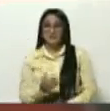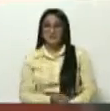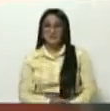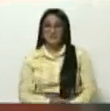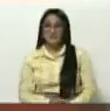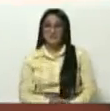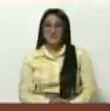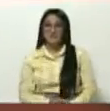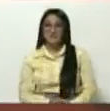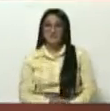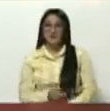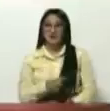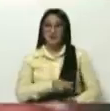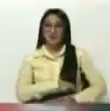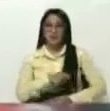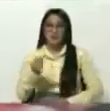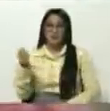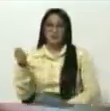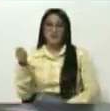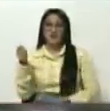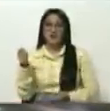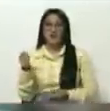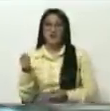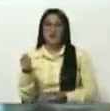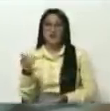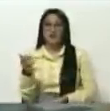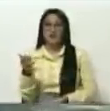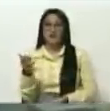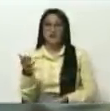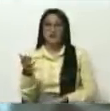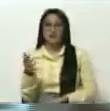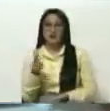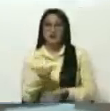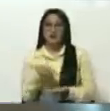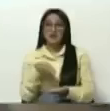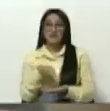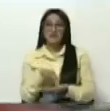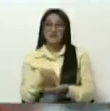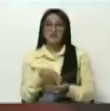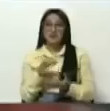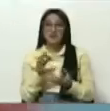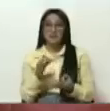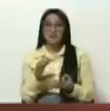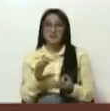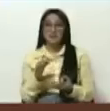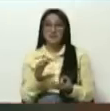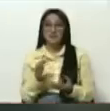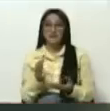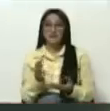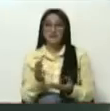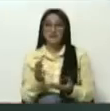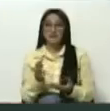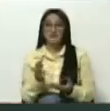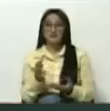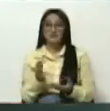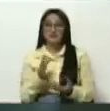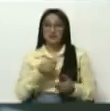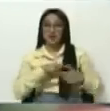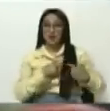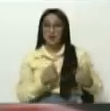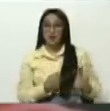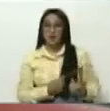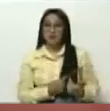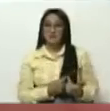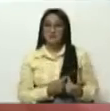Está tu espada desenvainada y levantemos pues el puño izquierdo, el del corazón,